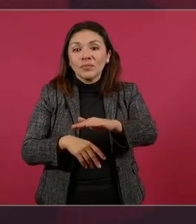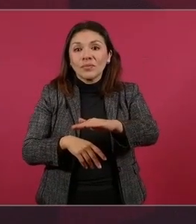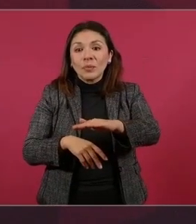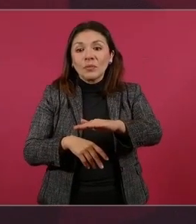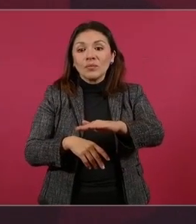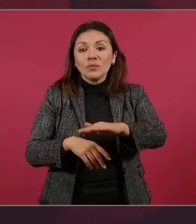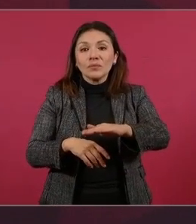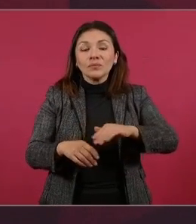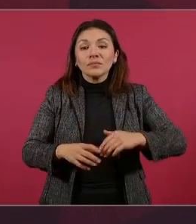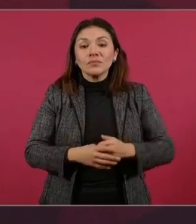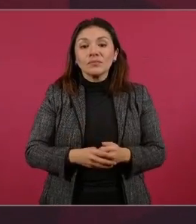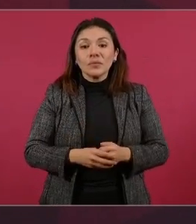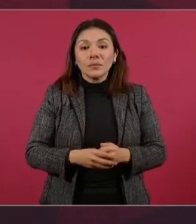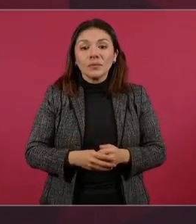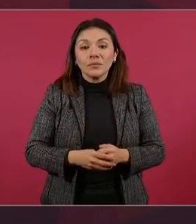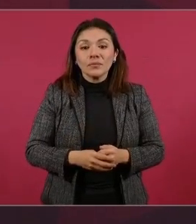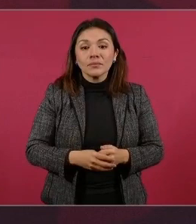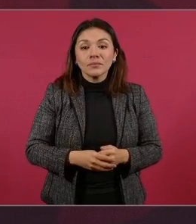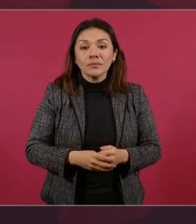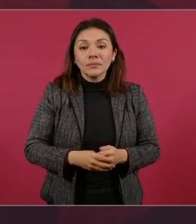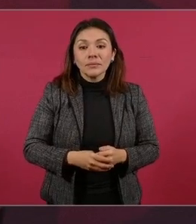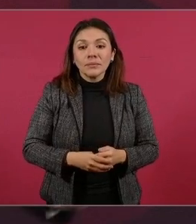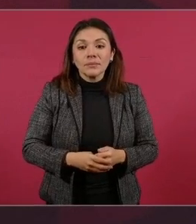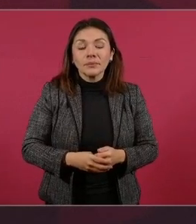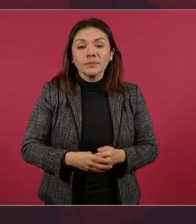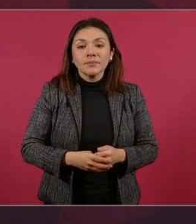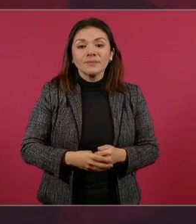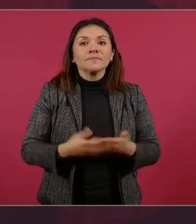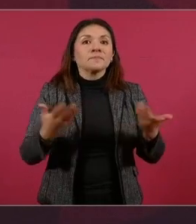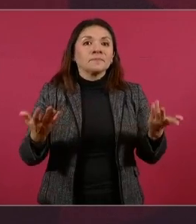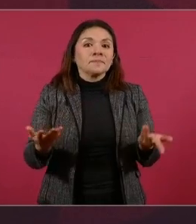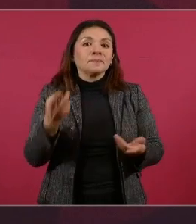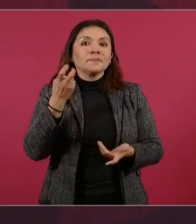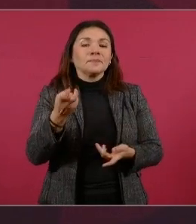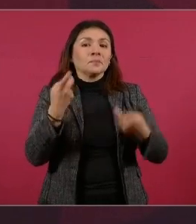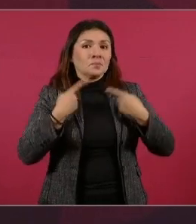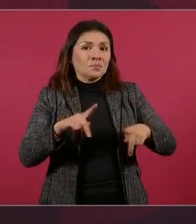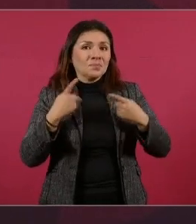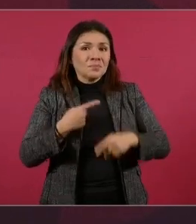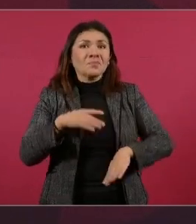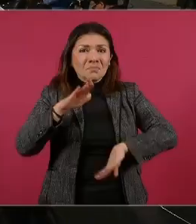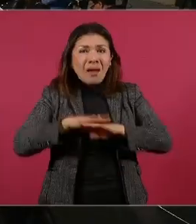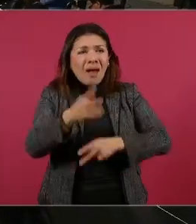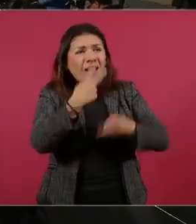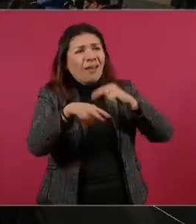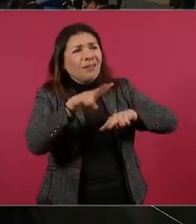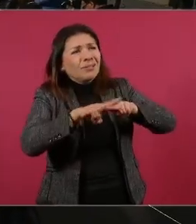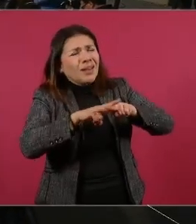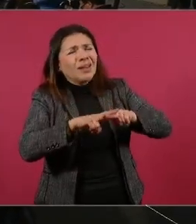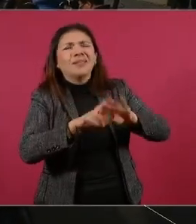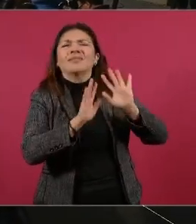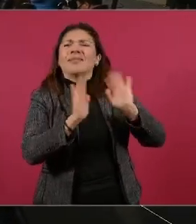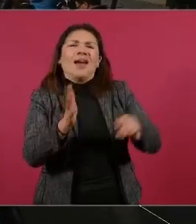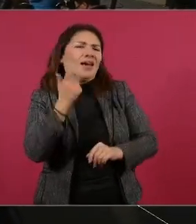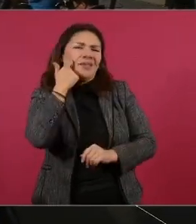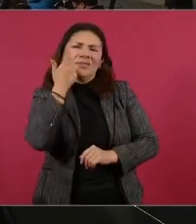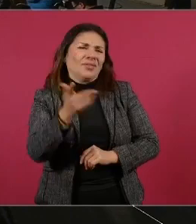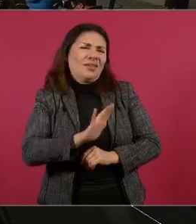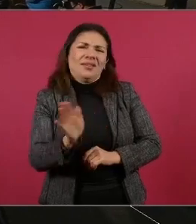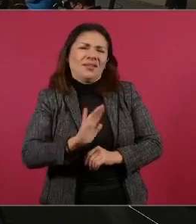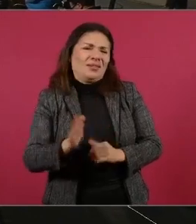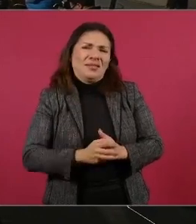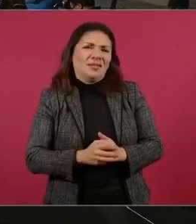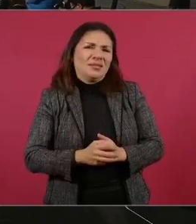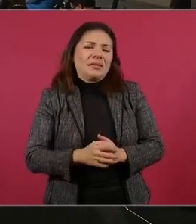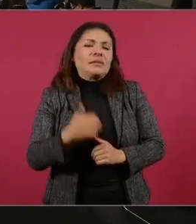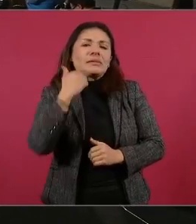vías Y pues la gente no quiere Eso quiere